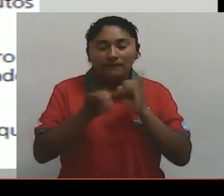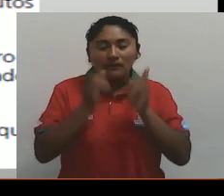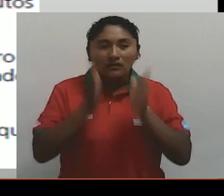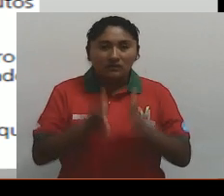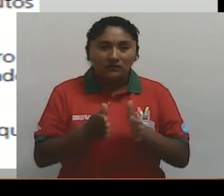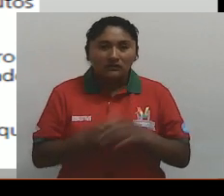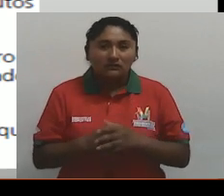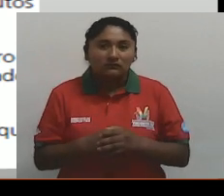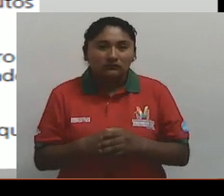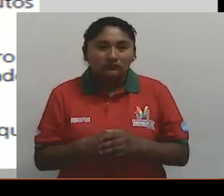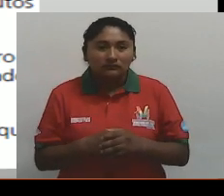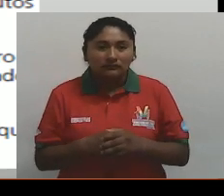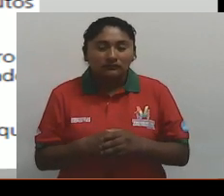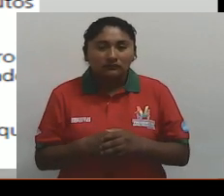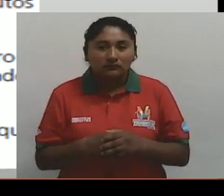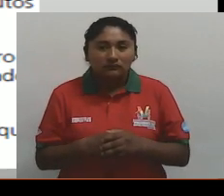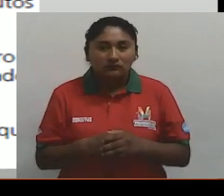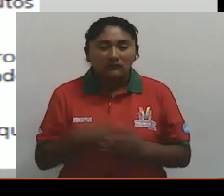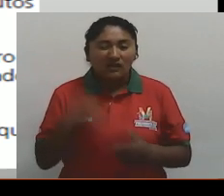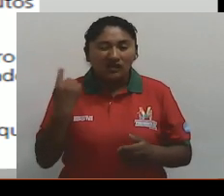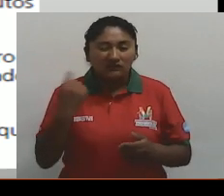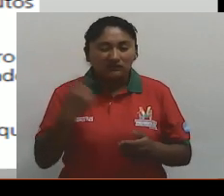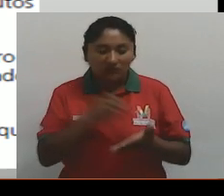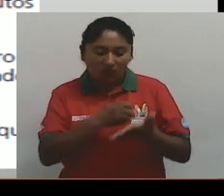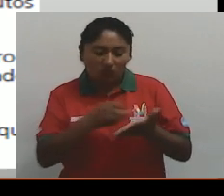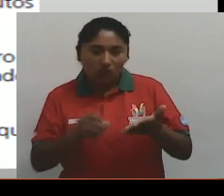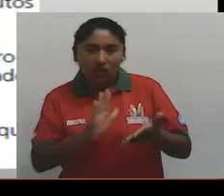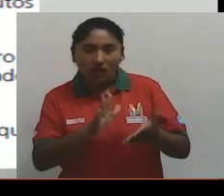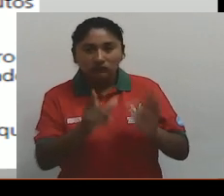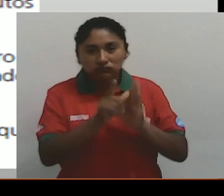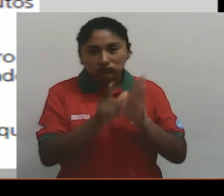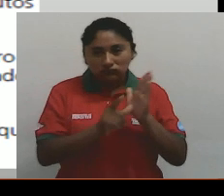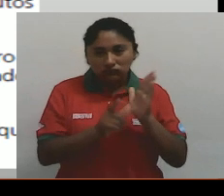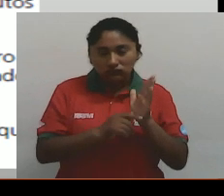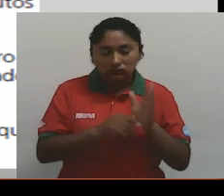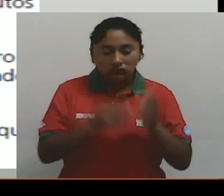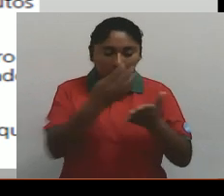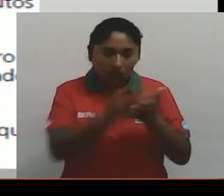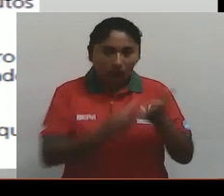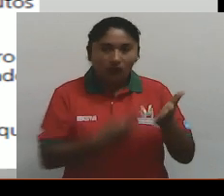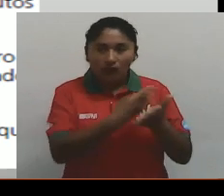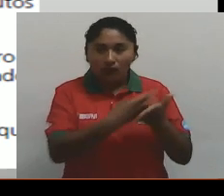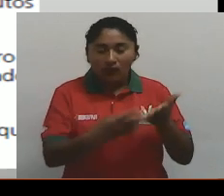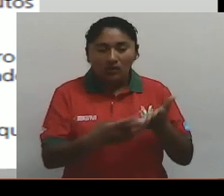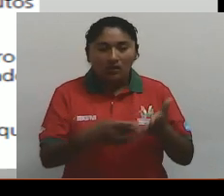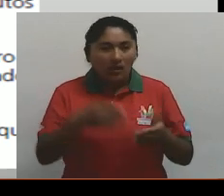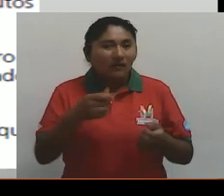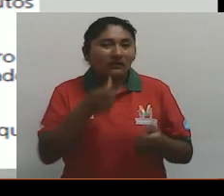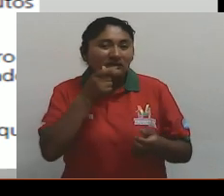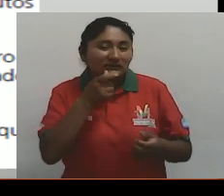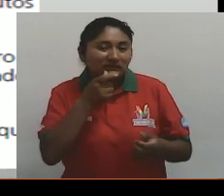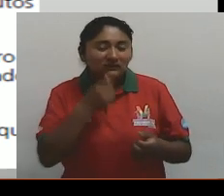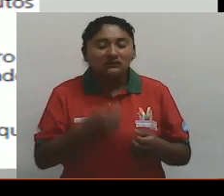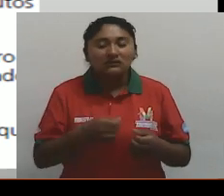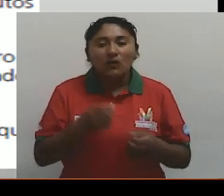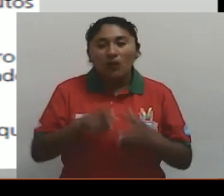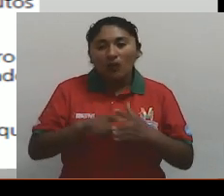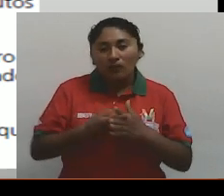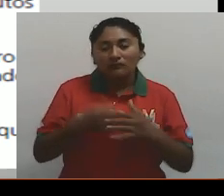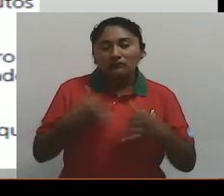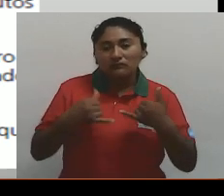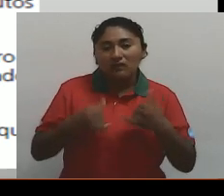de anotación electrónica directamente. Los jugadores no incluidos en la formación inicial en el set son sustitutos para este set, excepto los